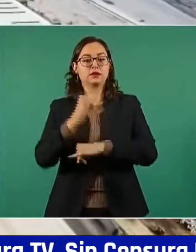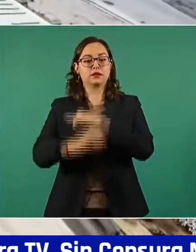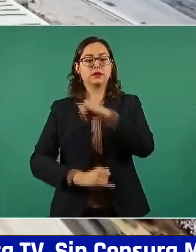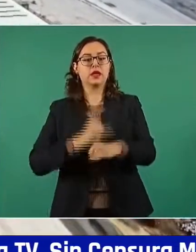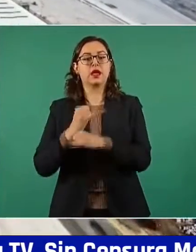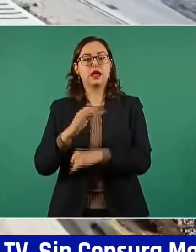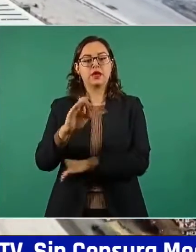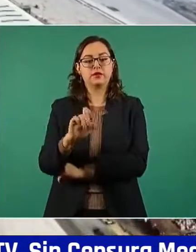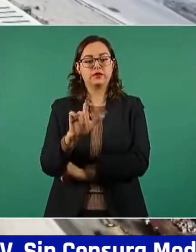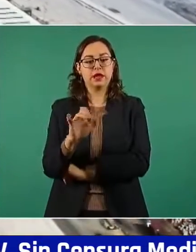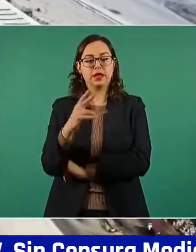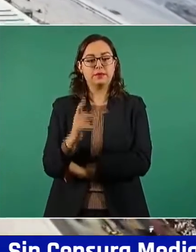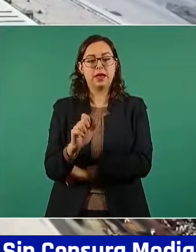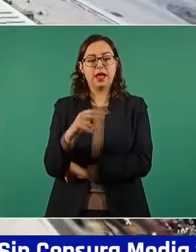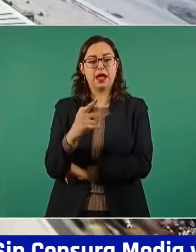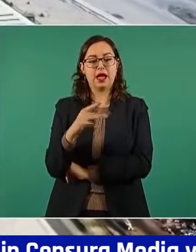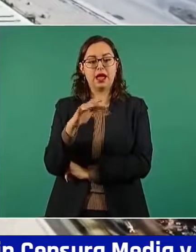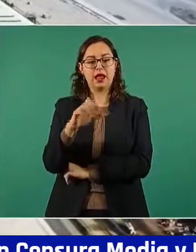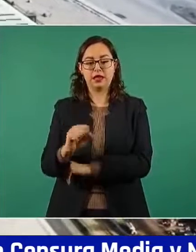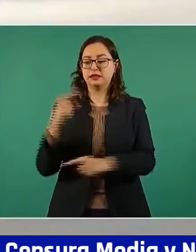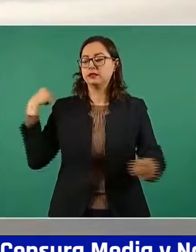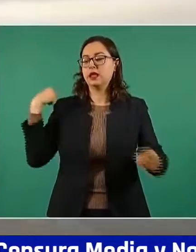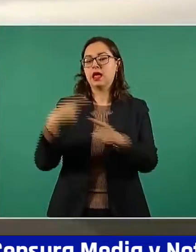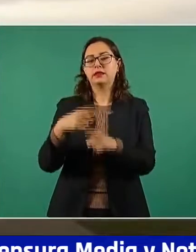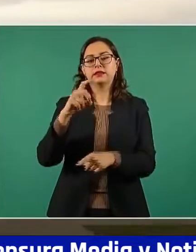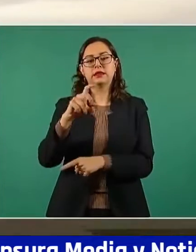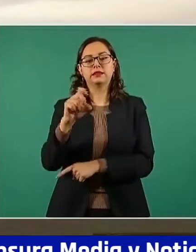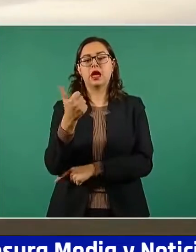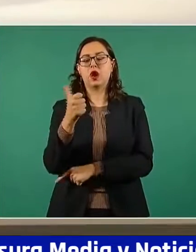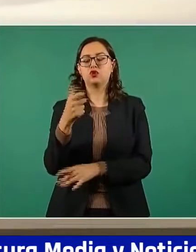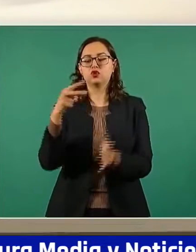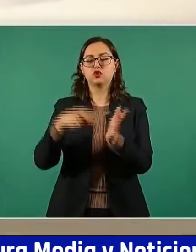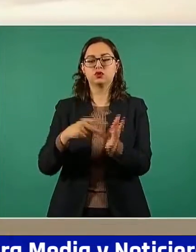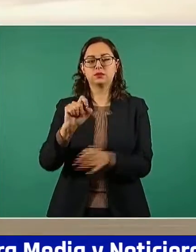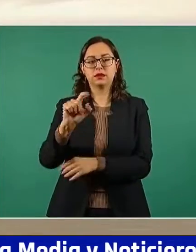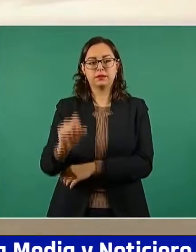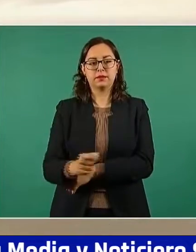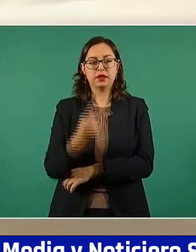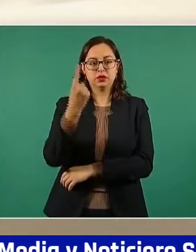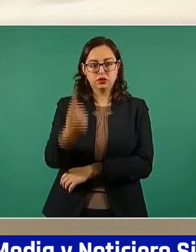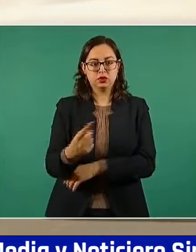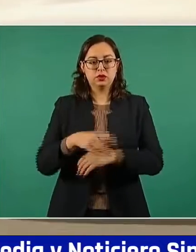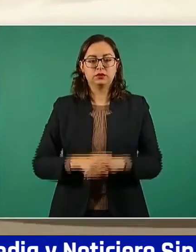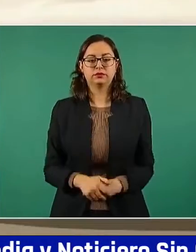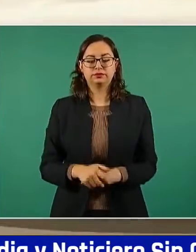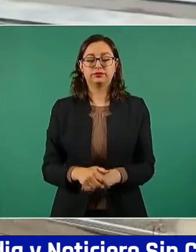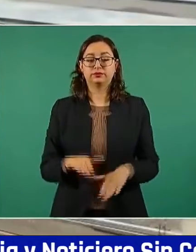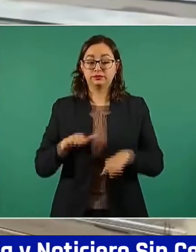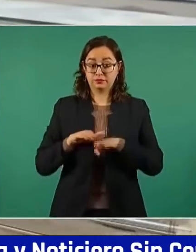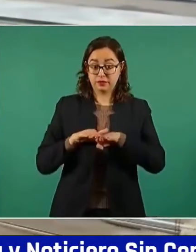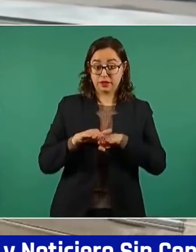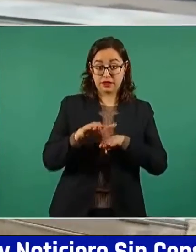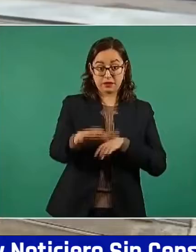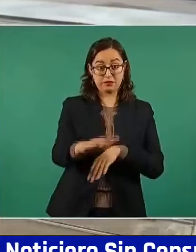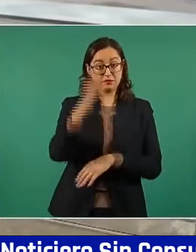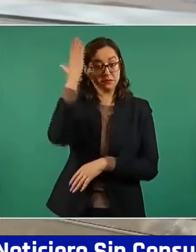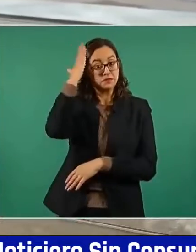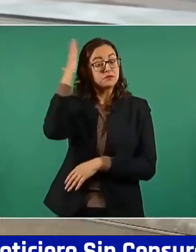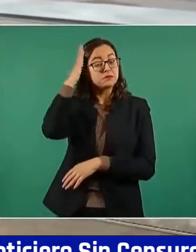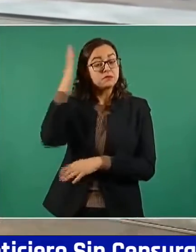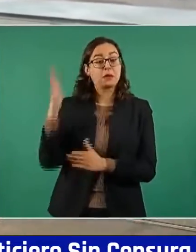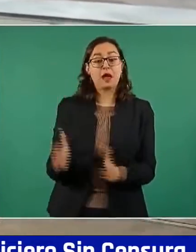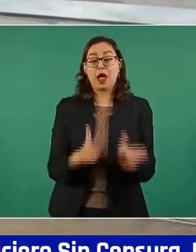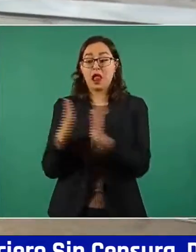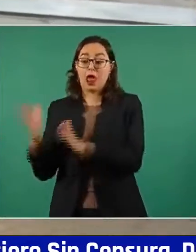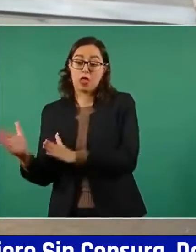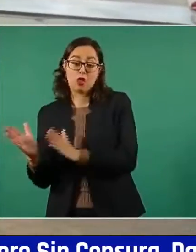Felipe Ángeles al 30 de agosto de 2021. En la pista norte y central plataforma y rodajes, en las calles de rodaje y